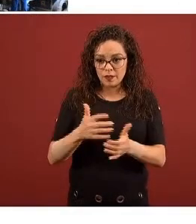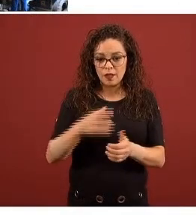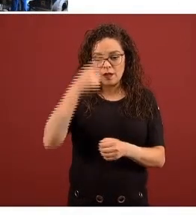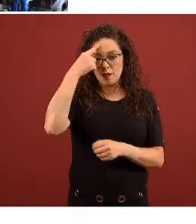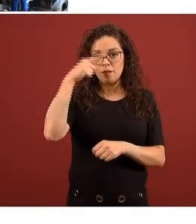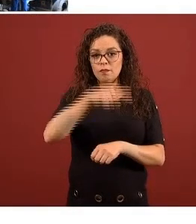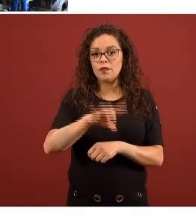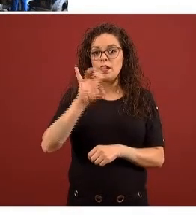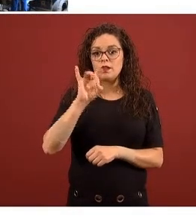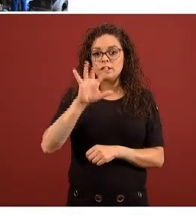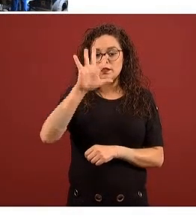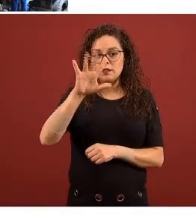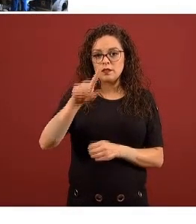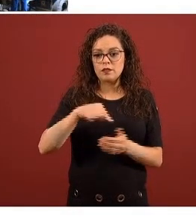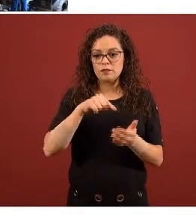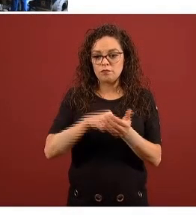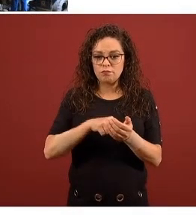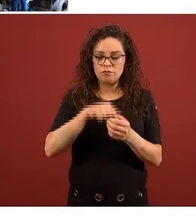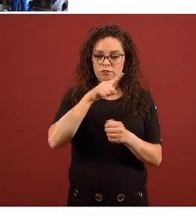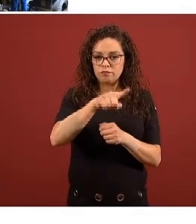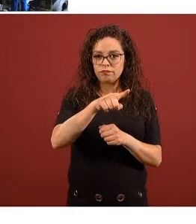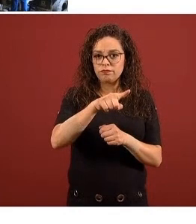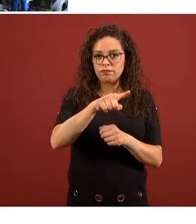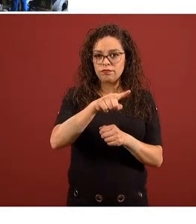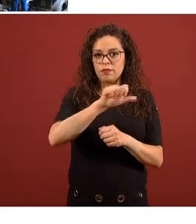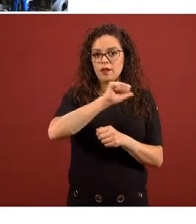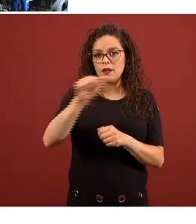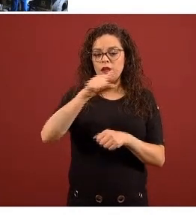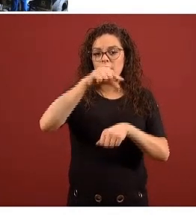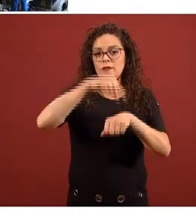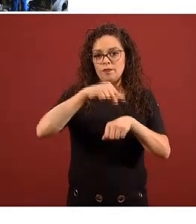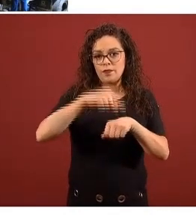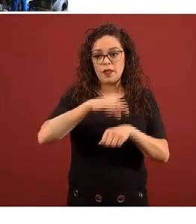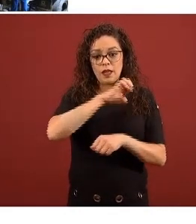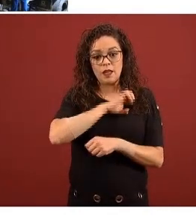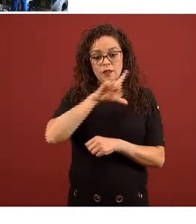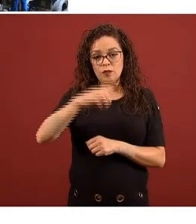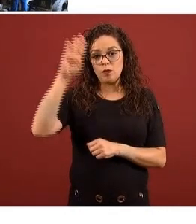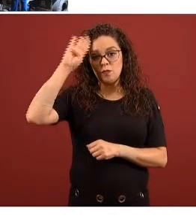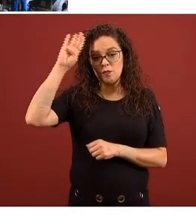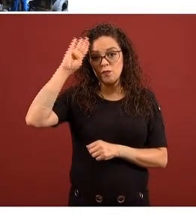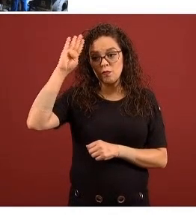35 representaciones y 25 unidades médicas de alta especialidad